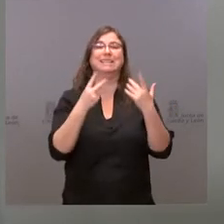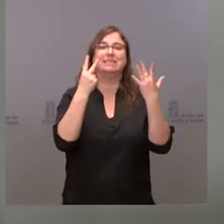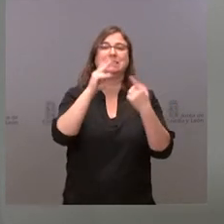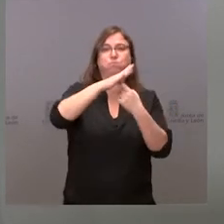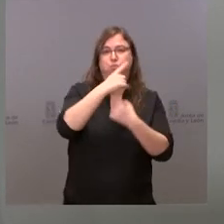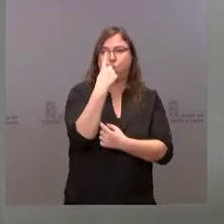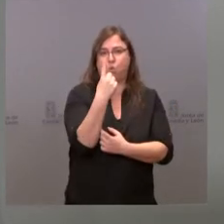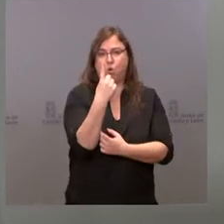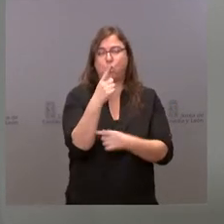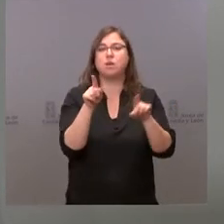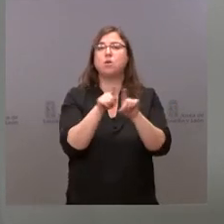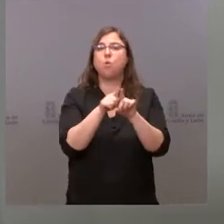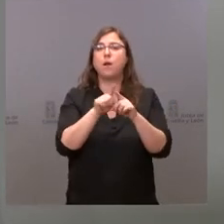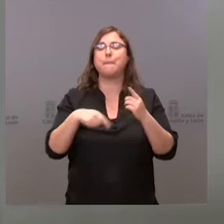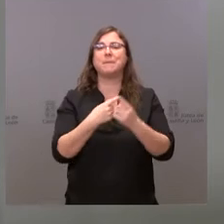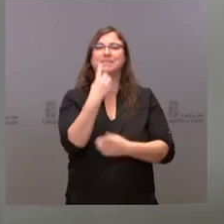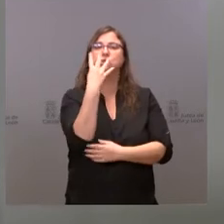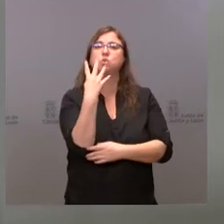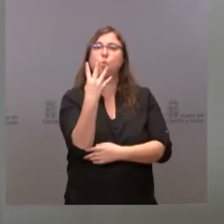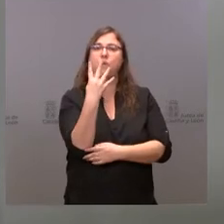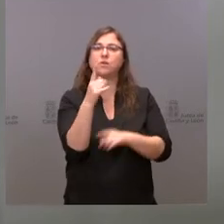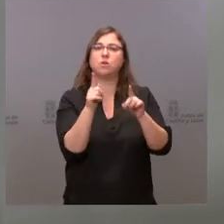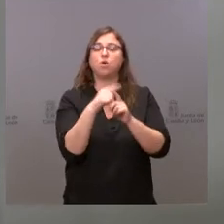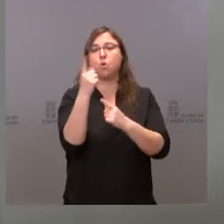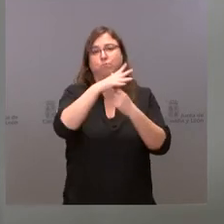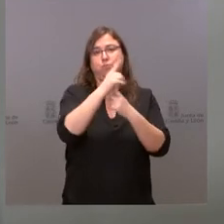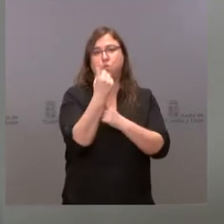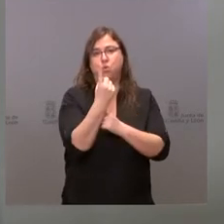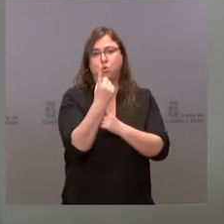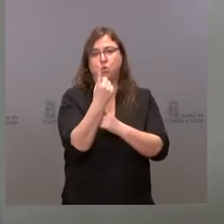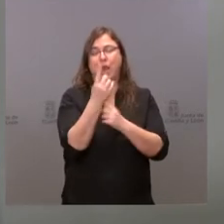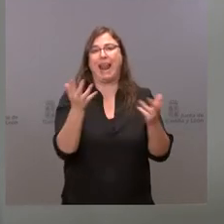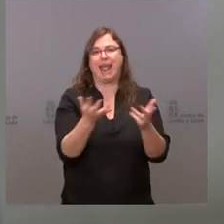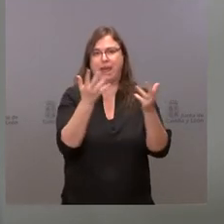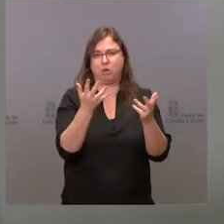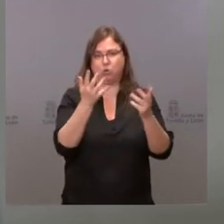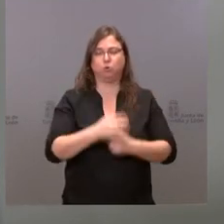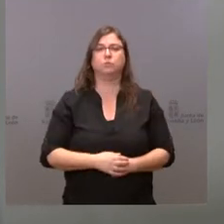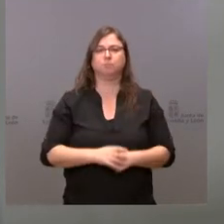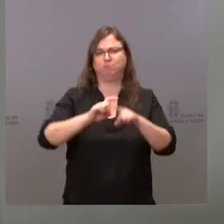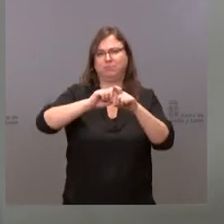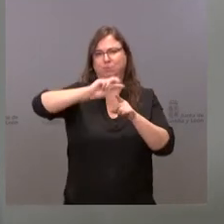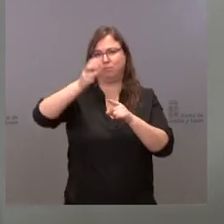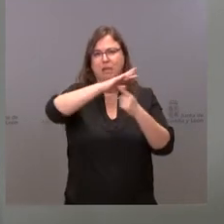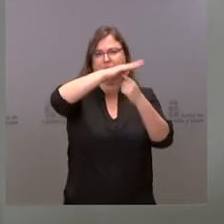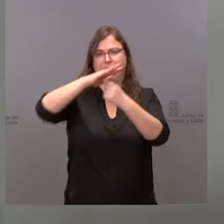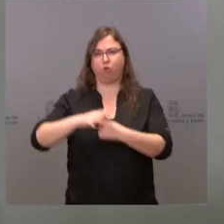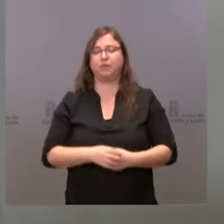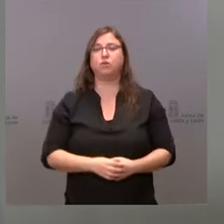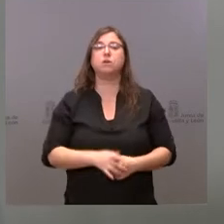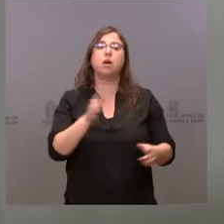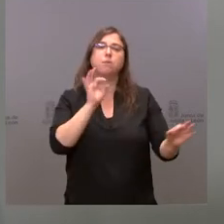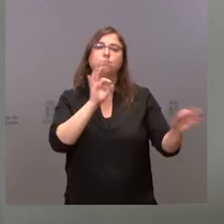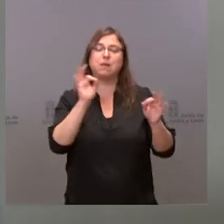semi medianos y cuatro helicópteros monoturbina ligeros por tanto preparando la campaña